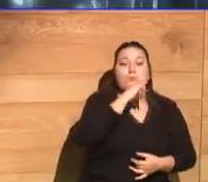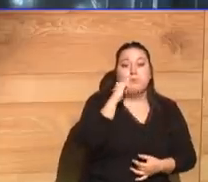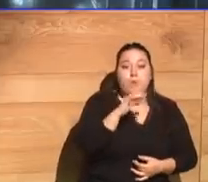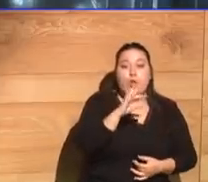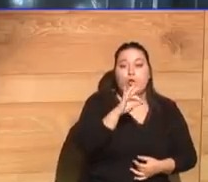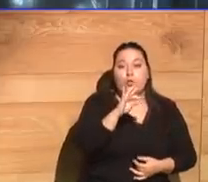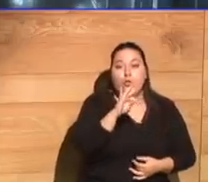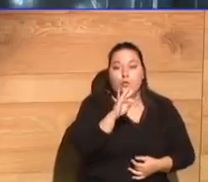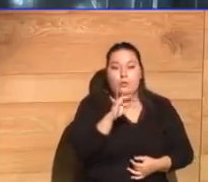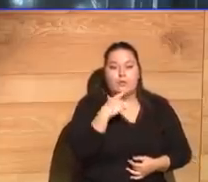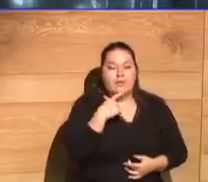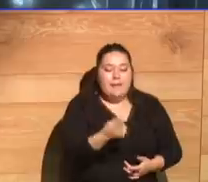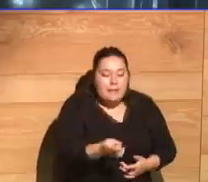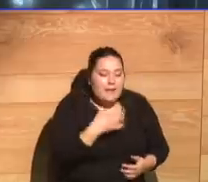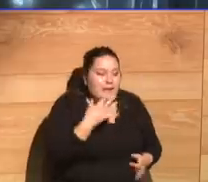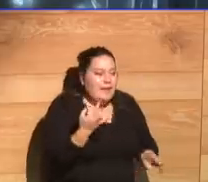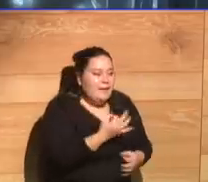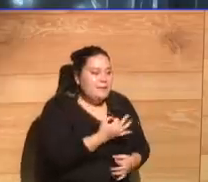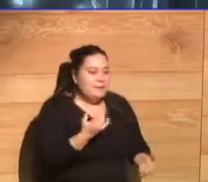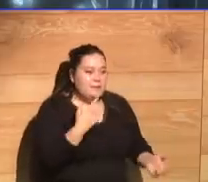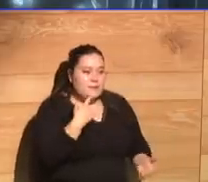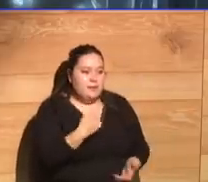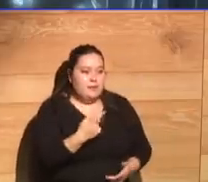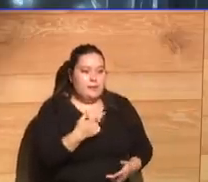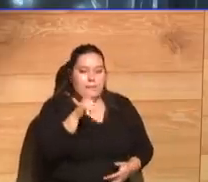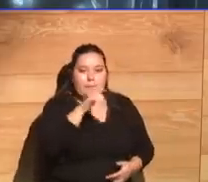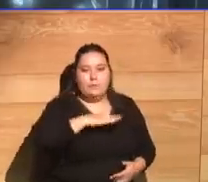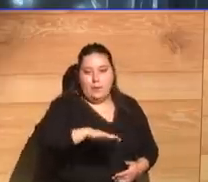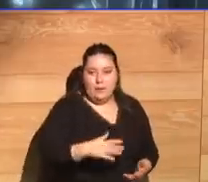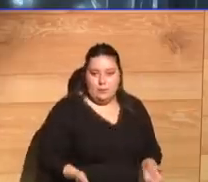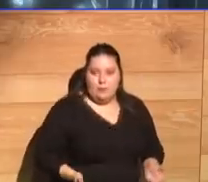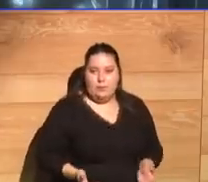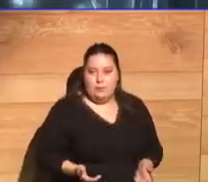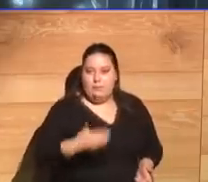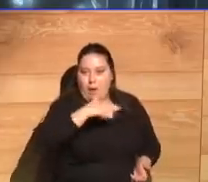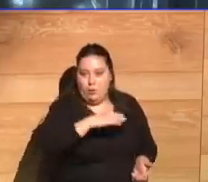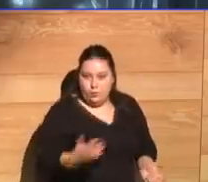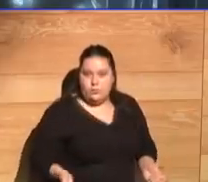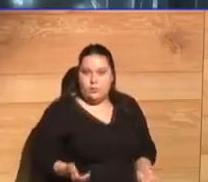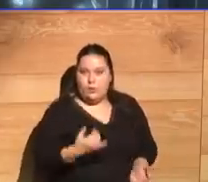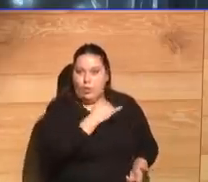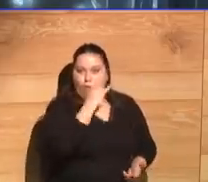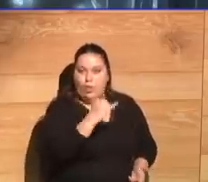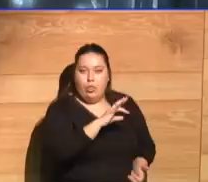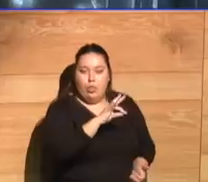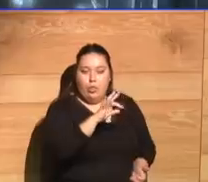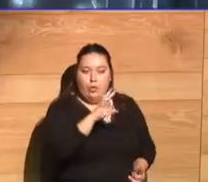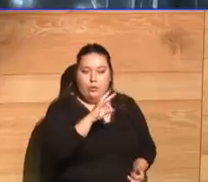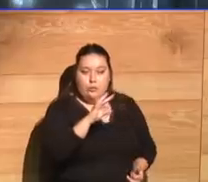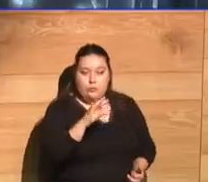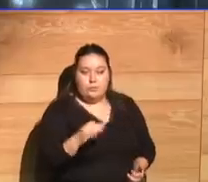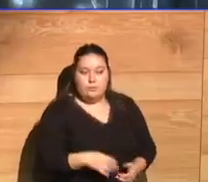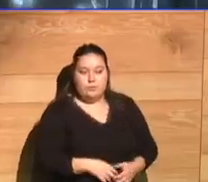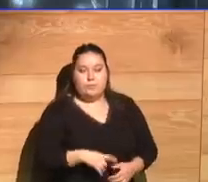con... Pero di quién es la gente que no... Juan, ¿tú? Zod, el malo. Zod, el malo, general Zod. Tenemos a Zod. Que le meten en el espejo con los